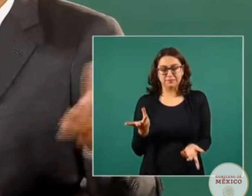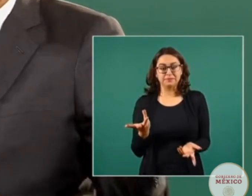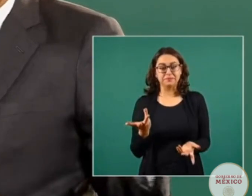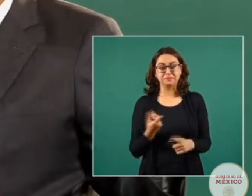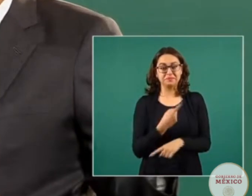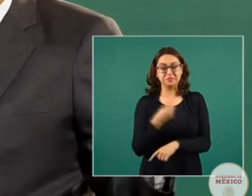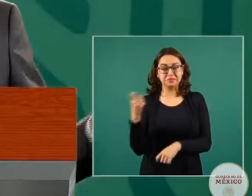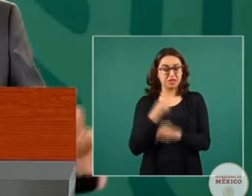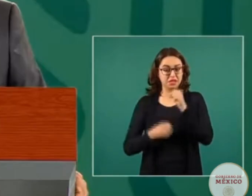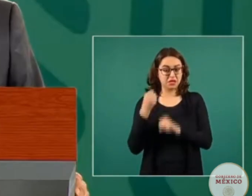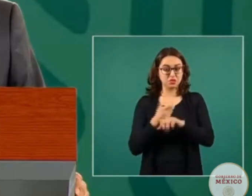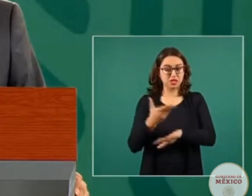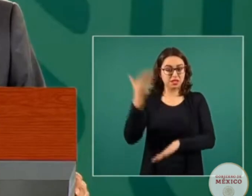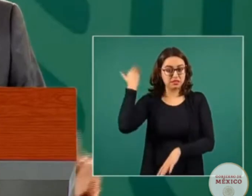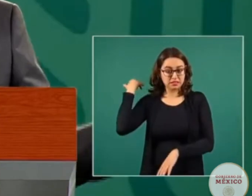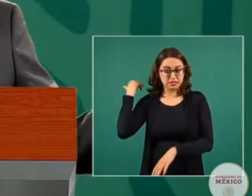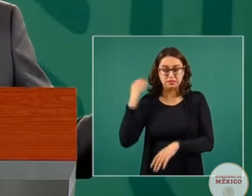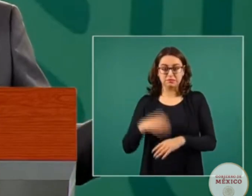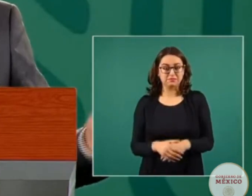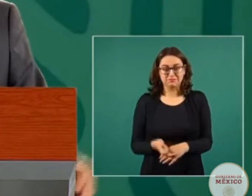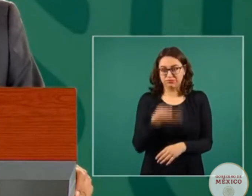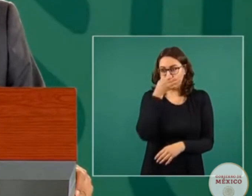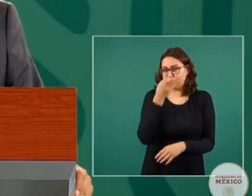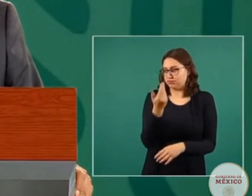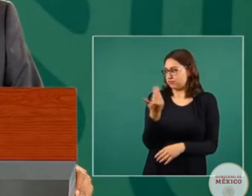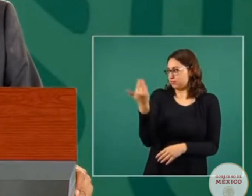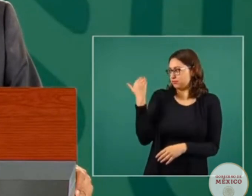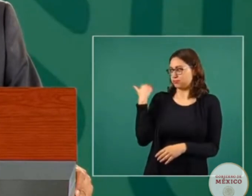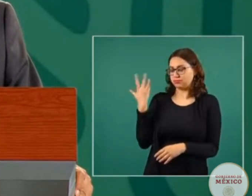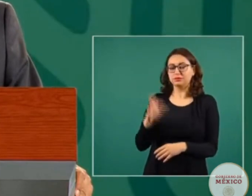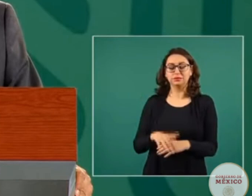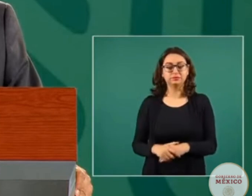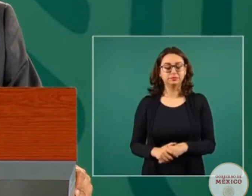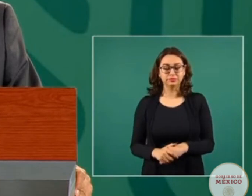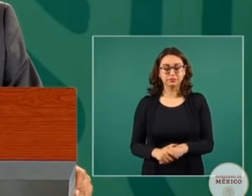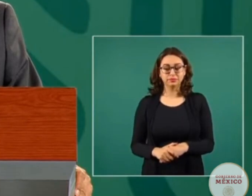100 años, no es nada, poco más.